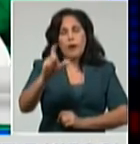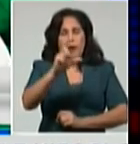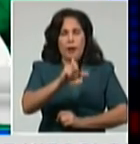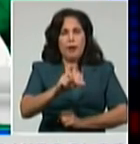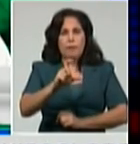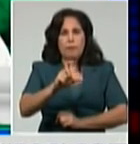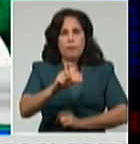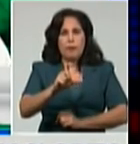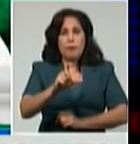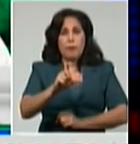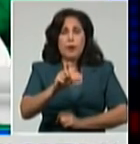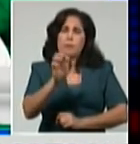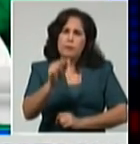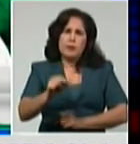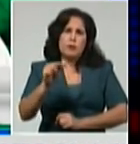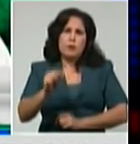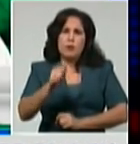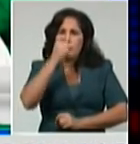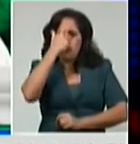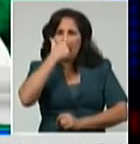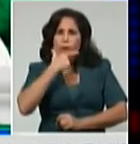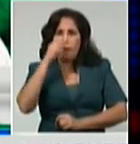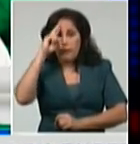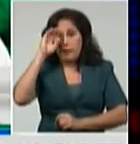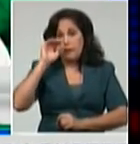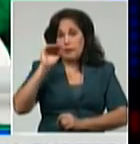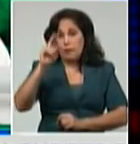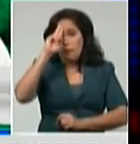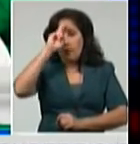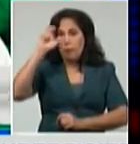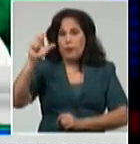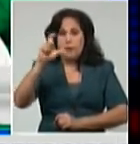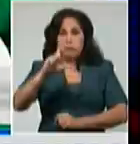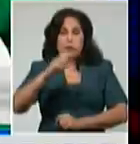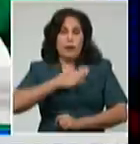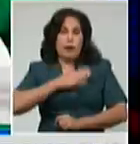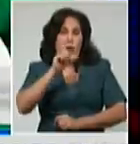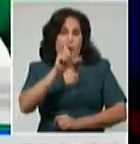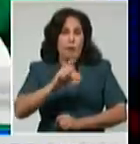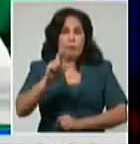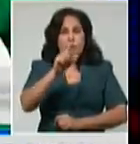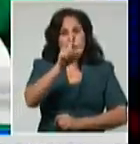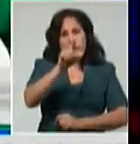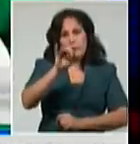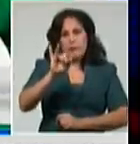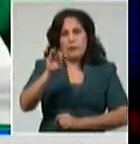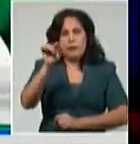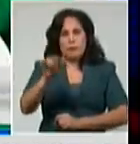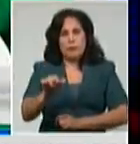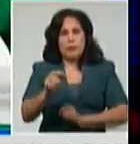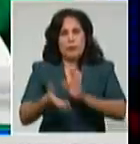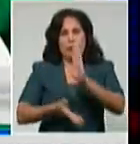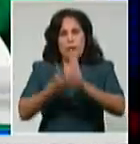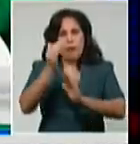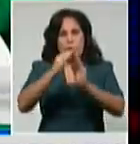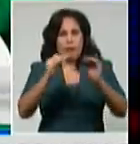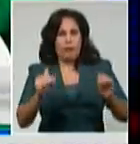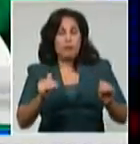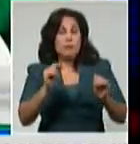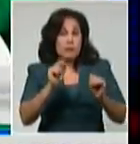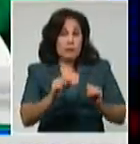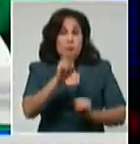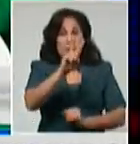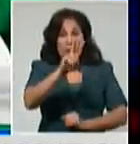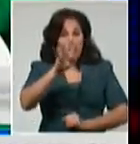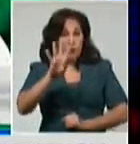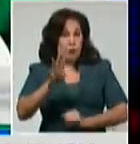son pacientes de Ciego Ávila que se ingresan en el hospital de Camagüey, pues 17 altas. Y con estas 24